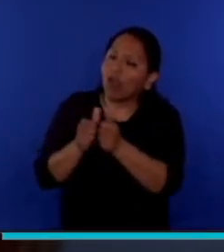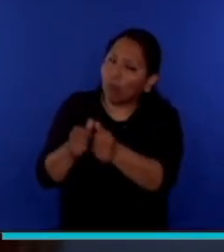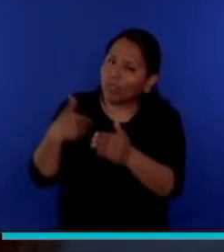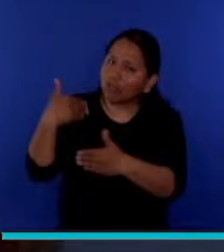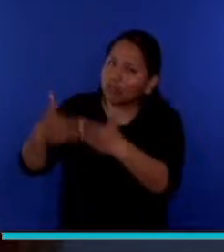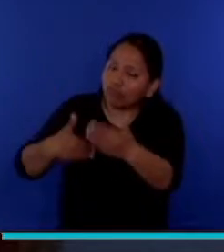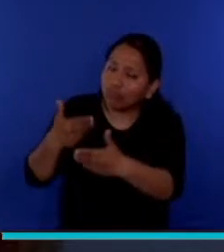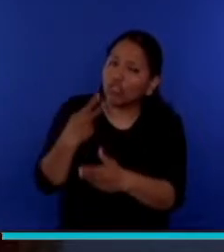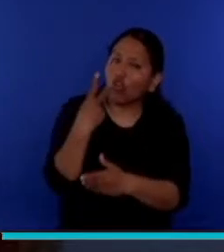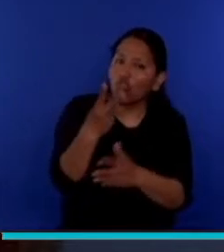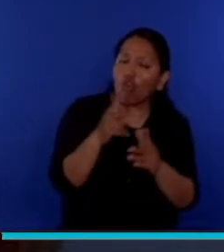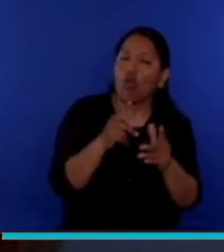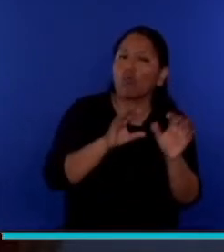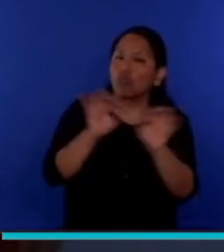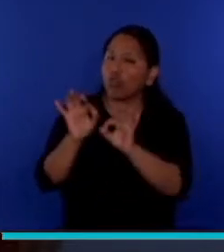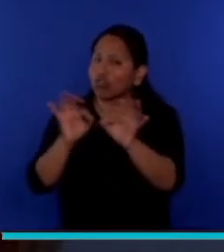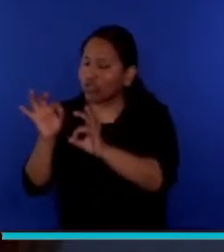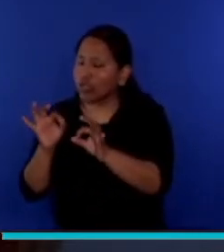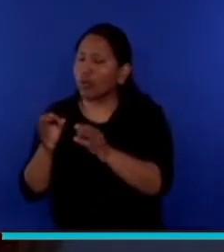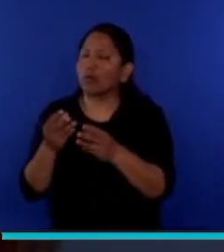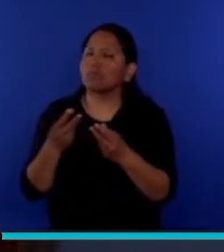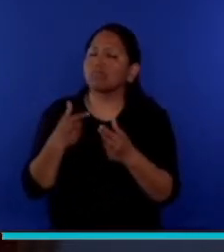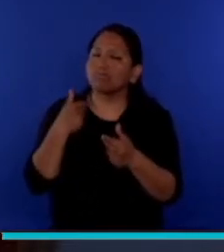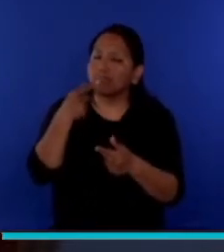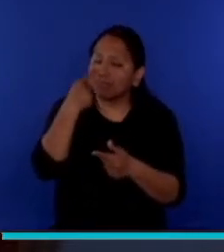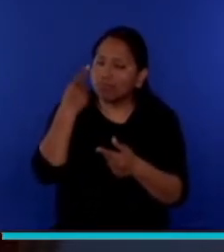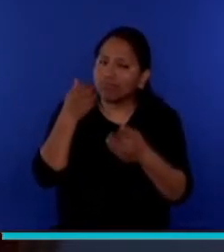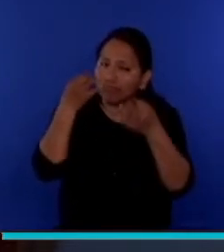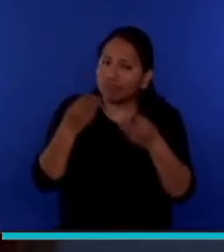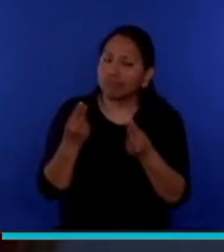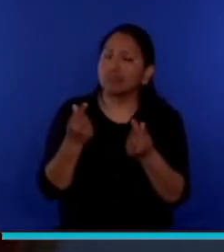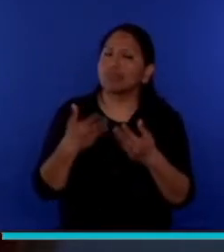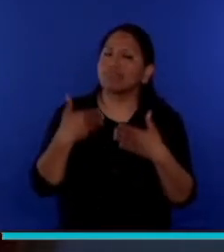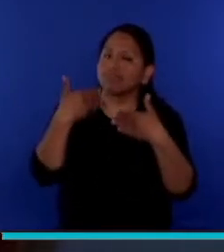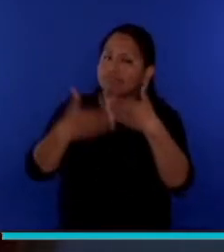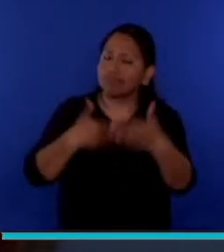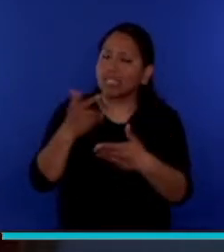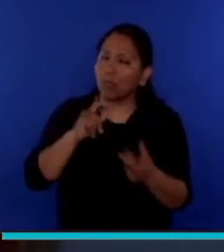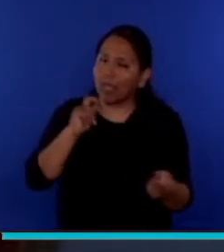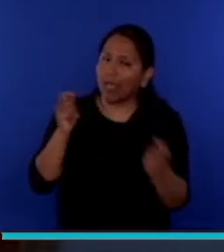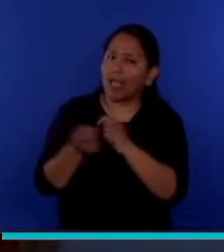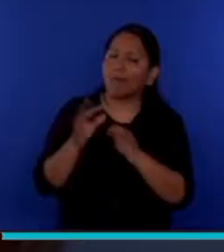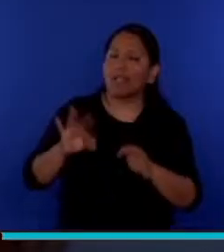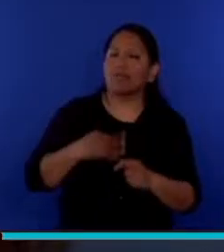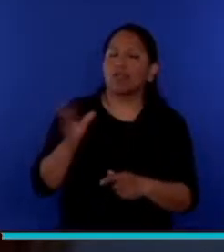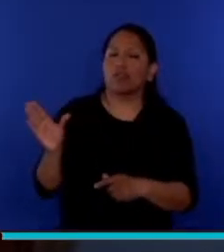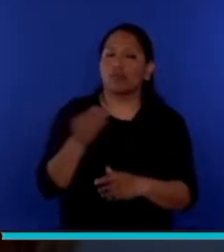dos proyectos, de una manera muy enriquecedora y que puede llegar realmente a cambiar la vida de muchos y